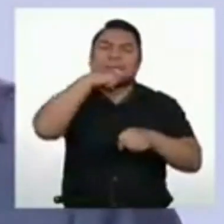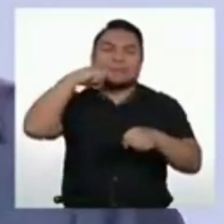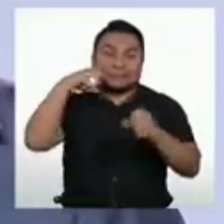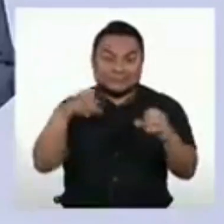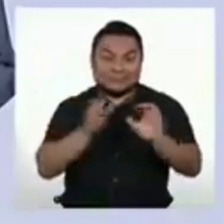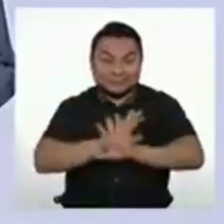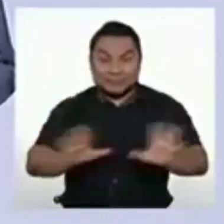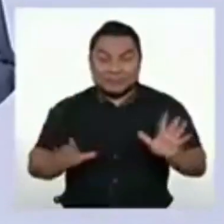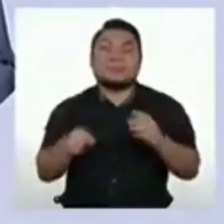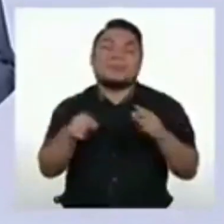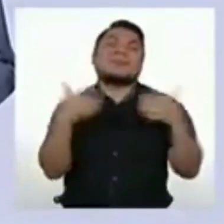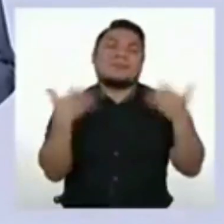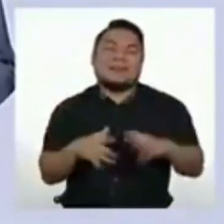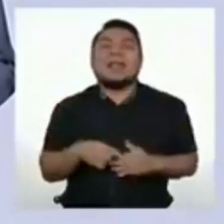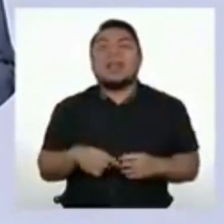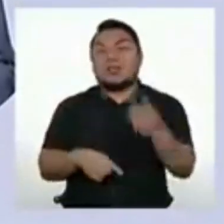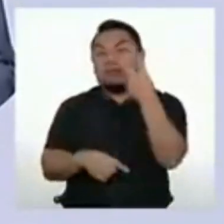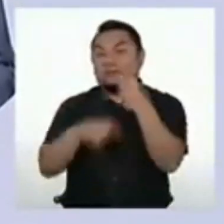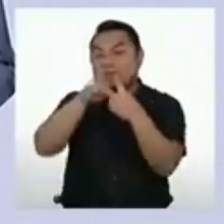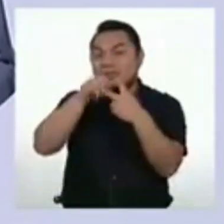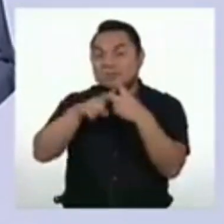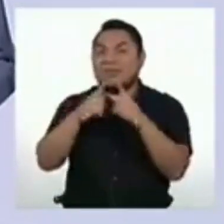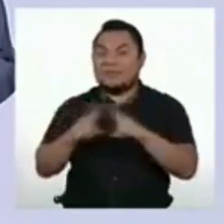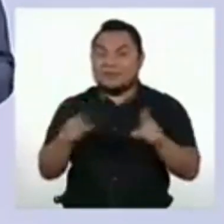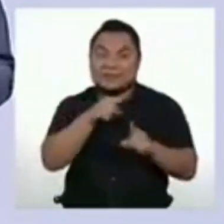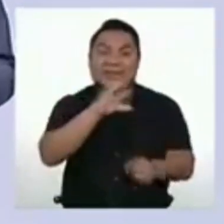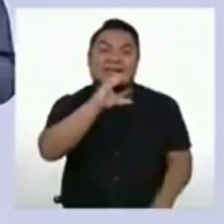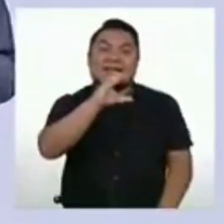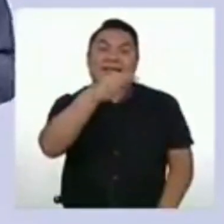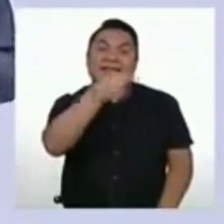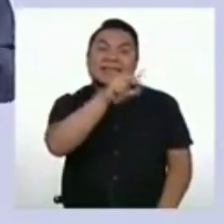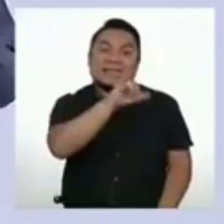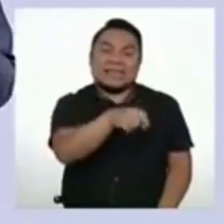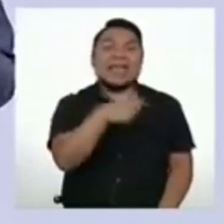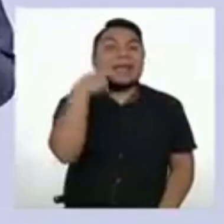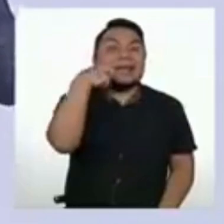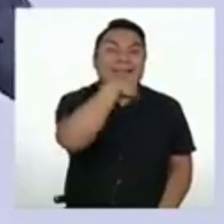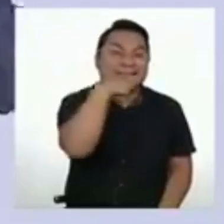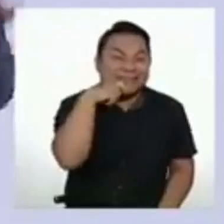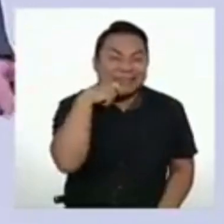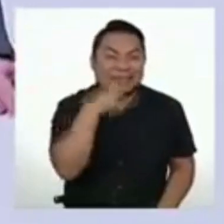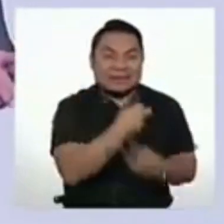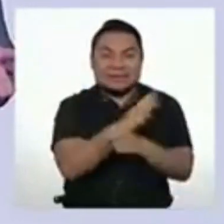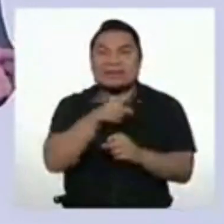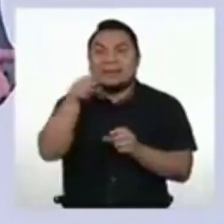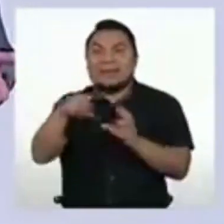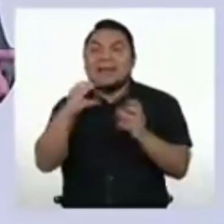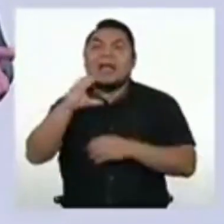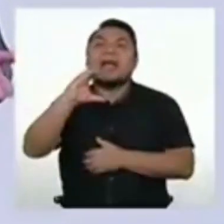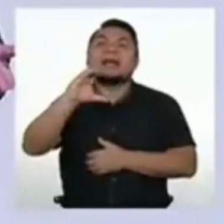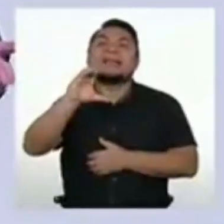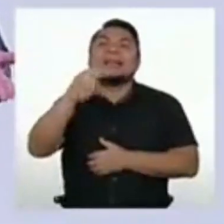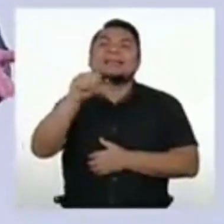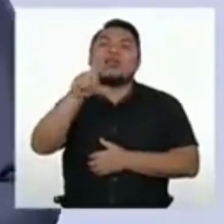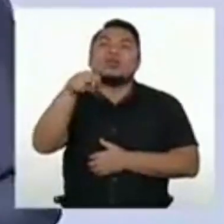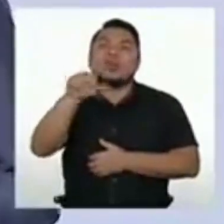seguir estos pasos, se obtienen dos productos diferentes: el charqui, que es la carne seca y sin huesos, y la chalona, que es aquella